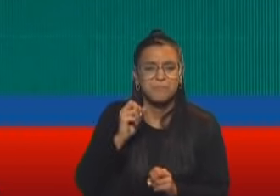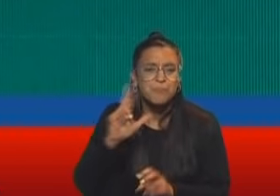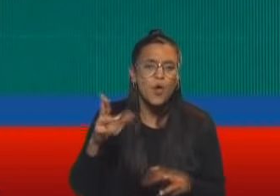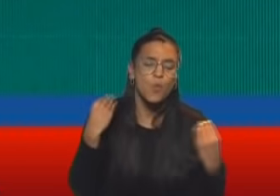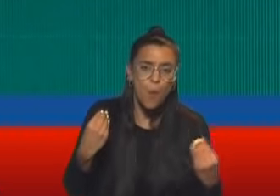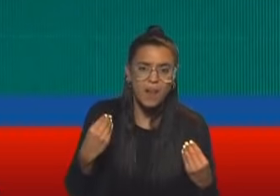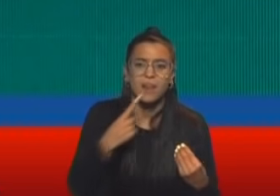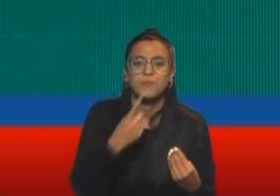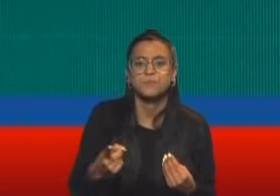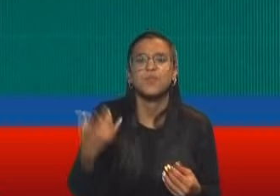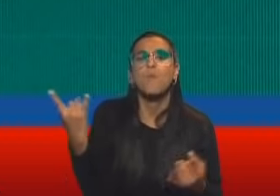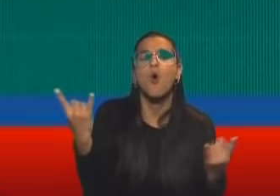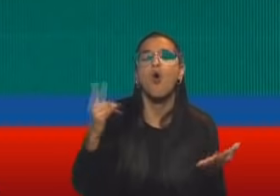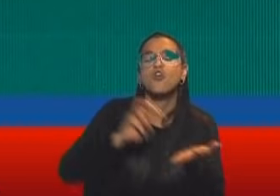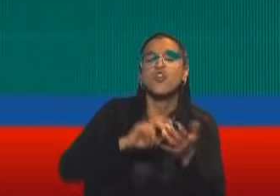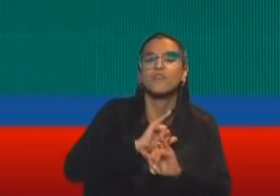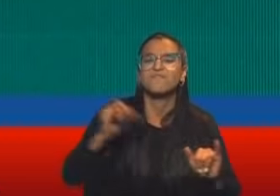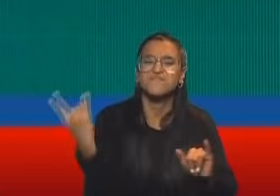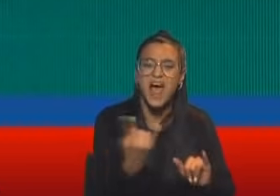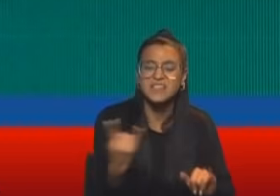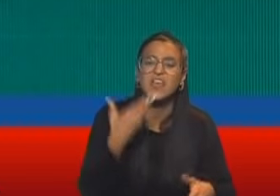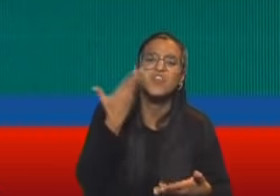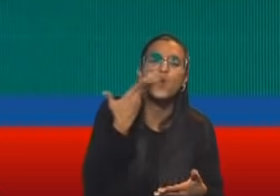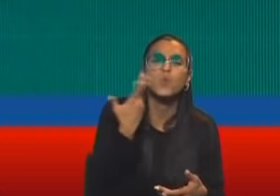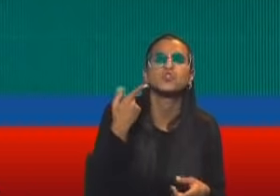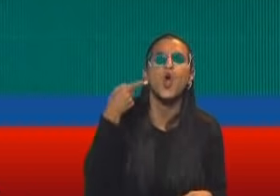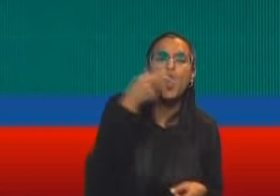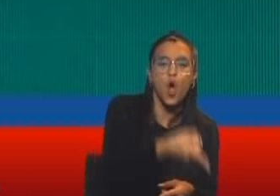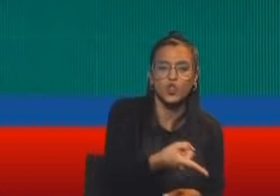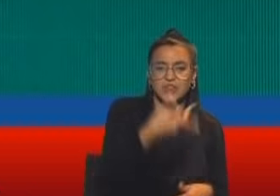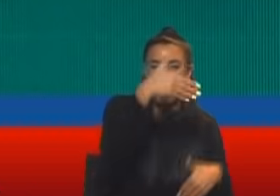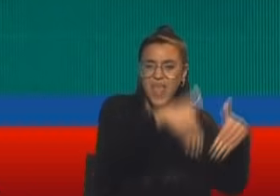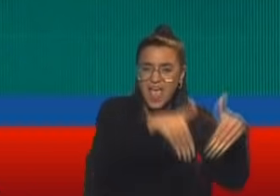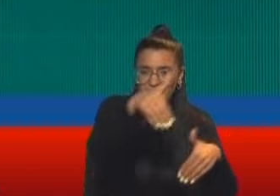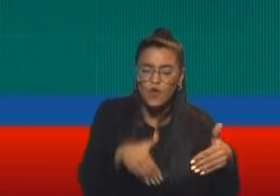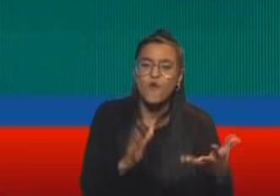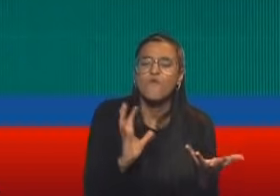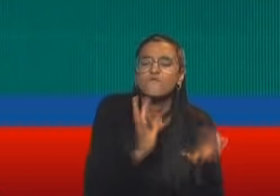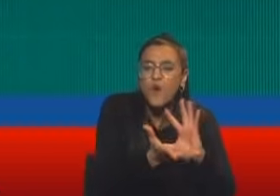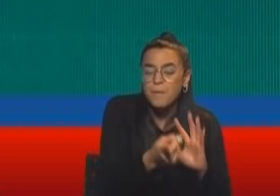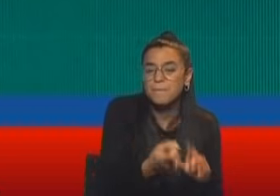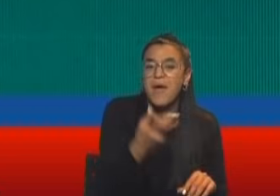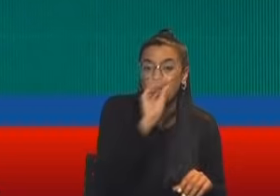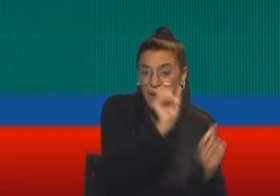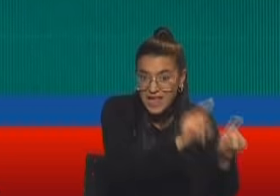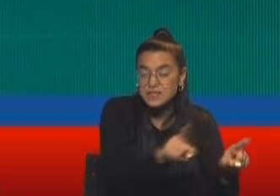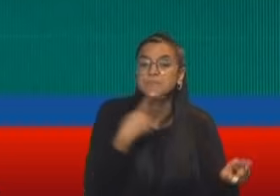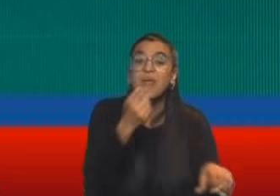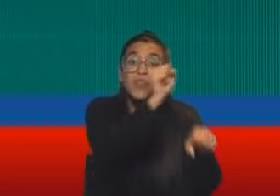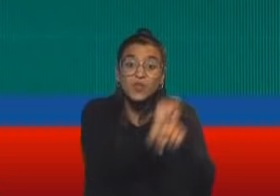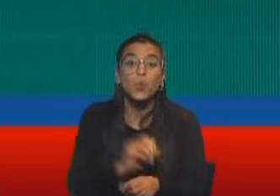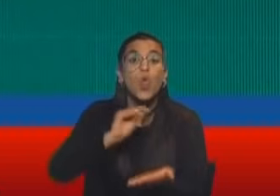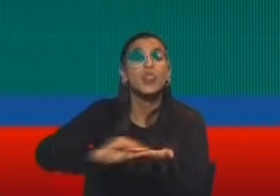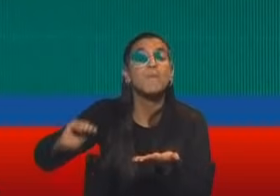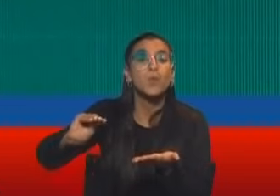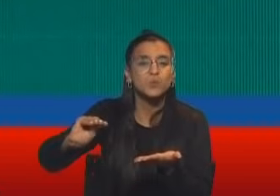ver con fake news o con su discurso en contra del sistema electoral de Brasil. E incluso detuvo a un